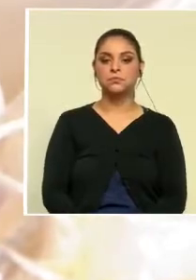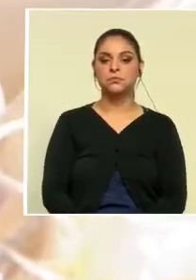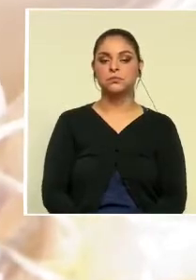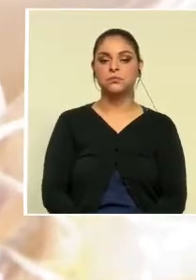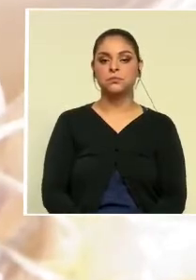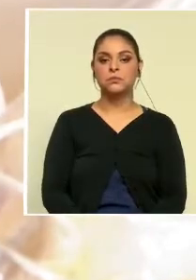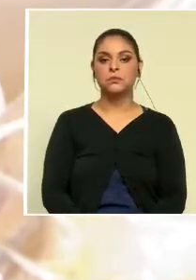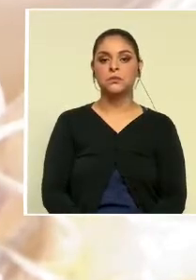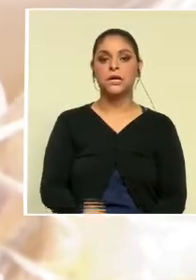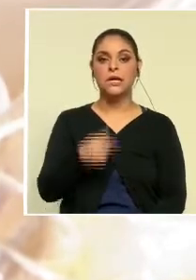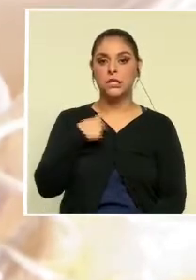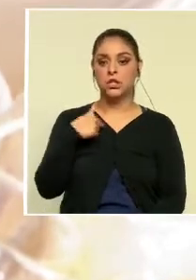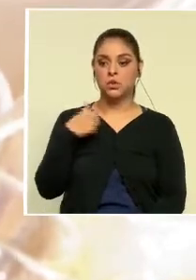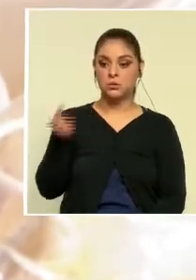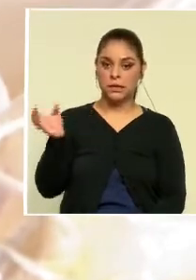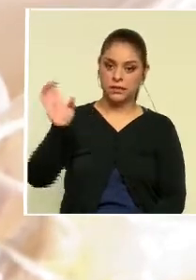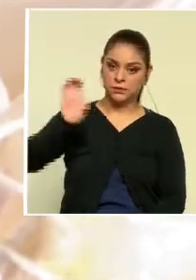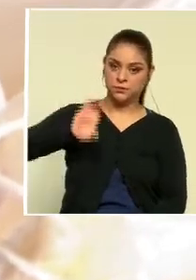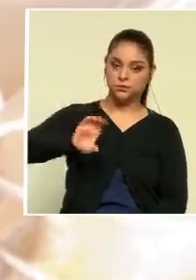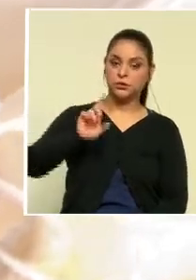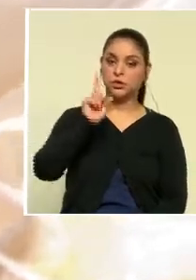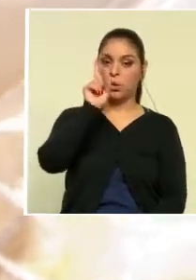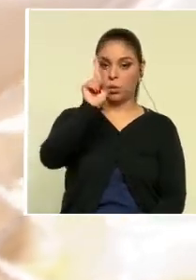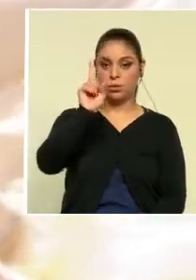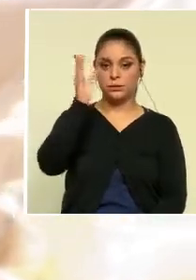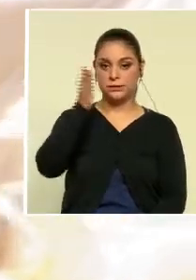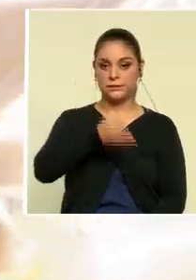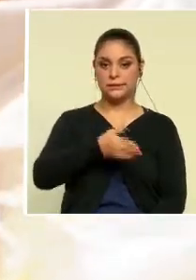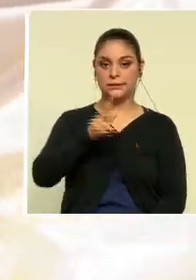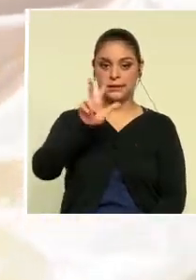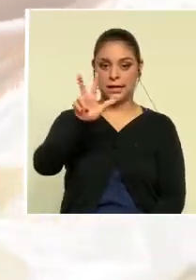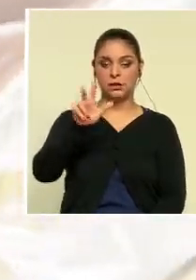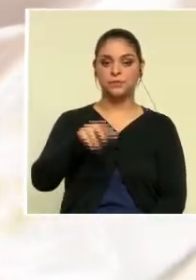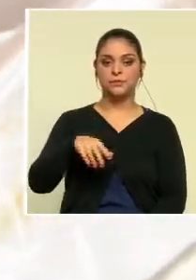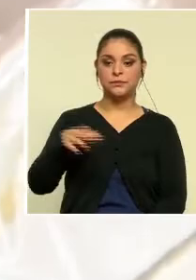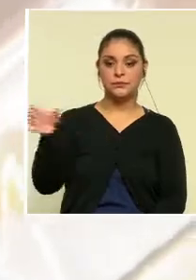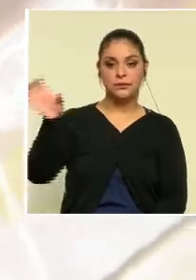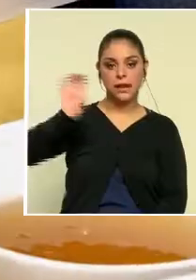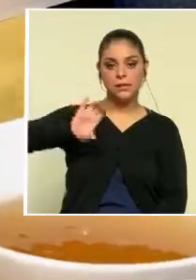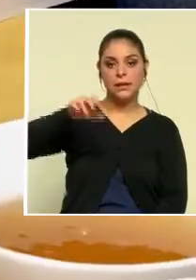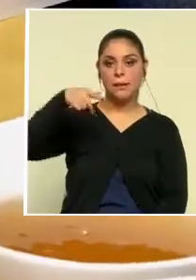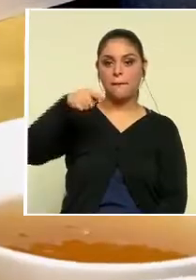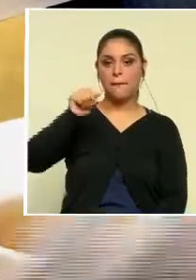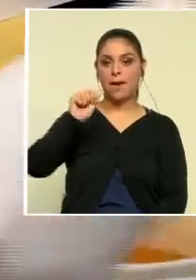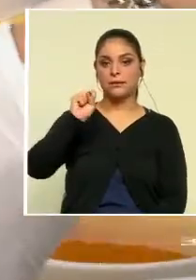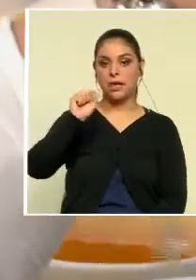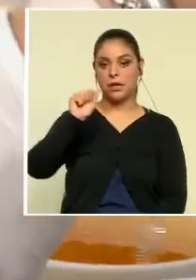poner un tercio de taza de pasas entonces vamos a ir revolviendo